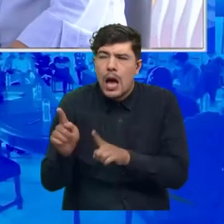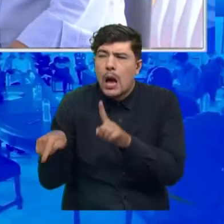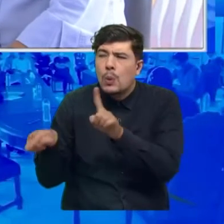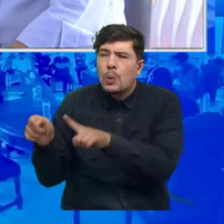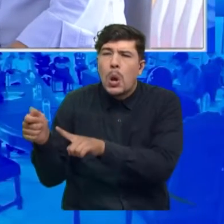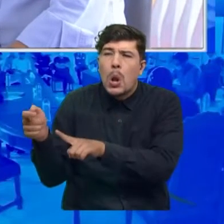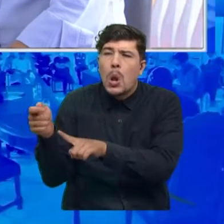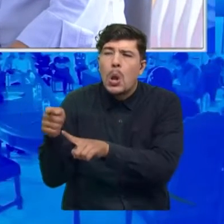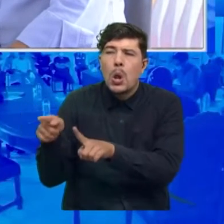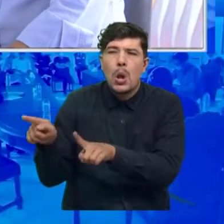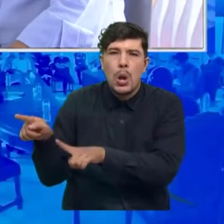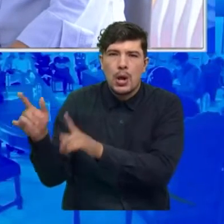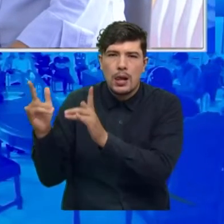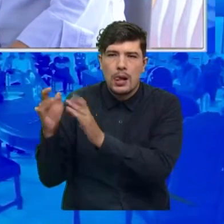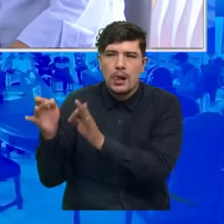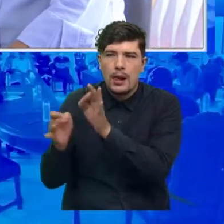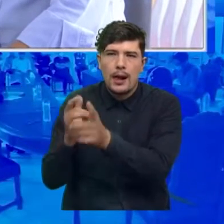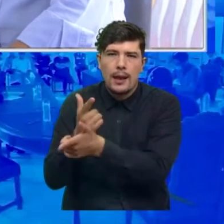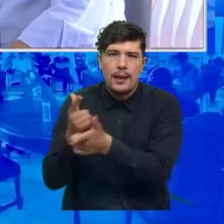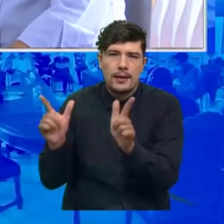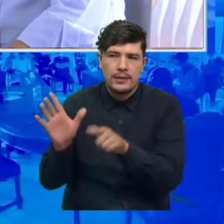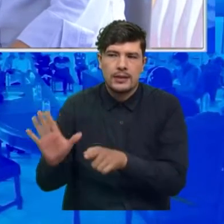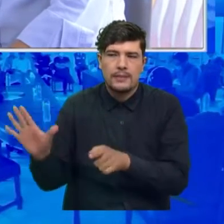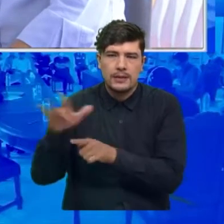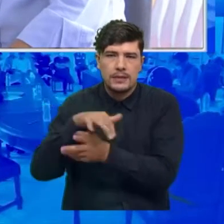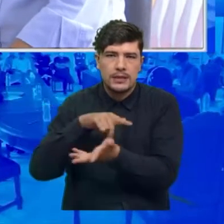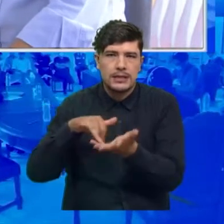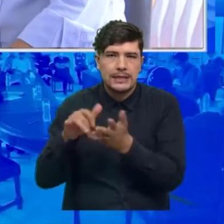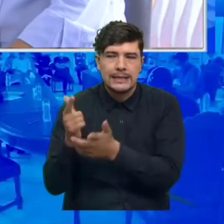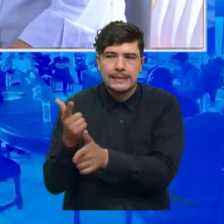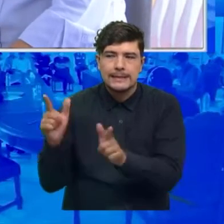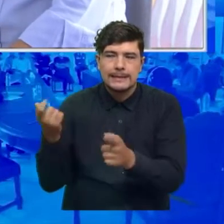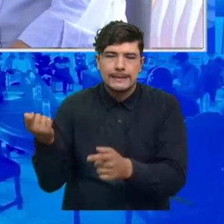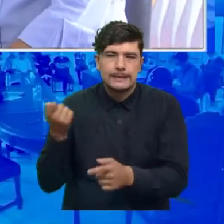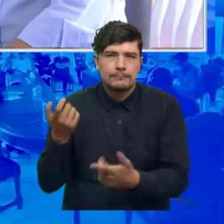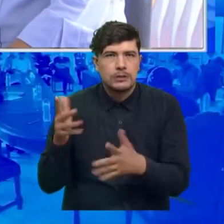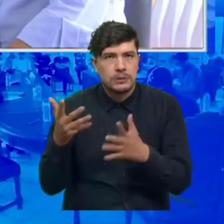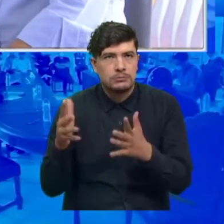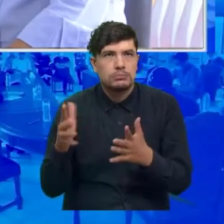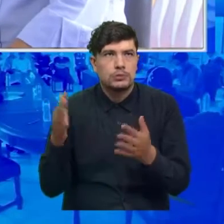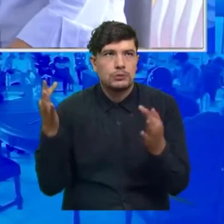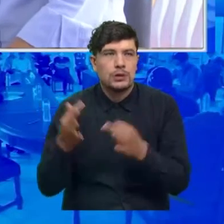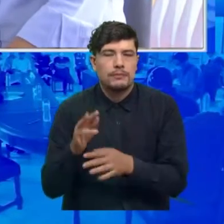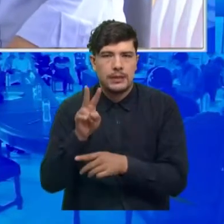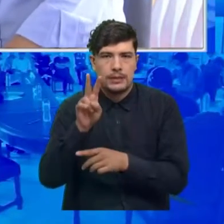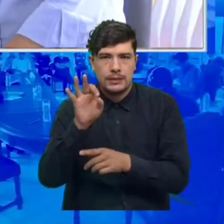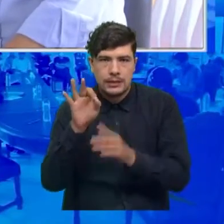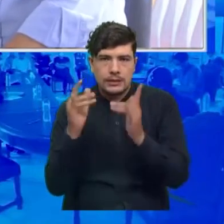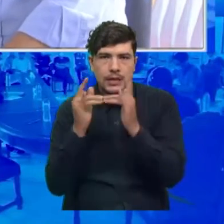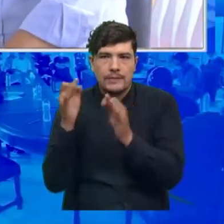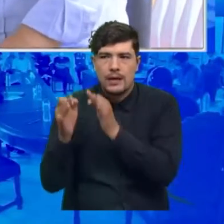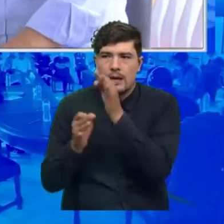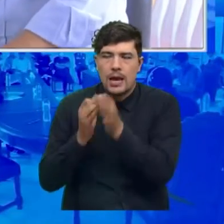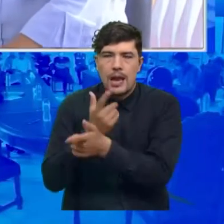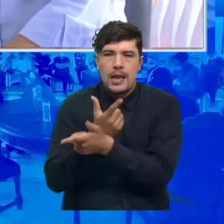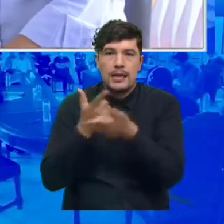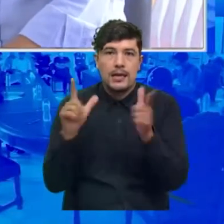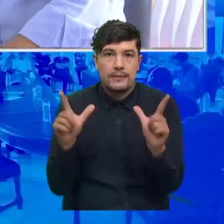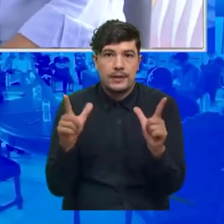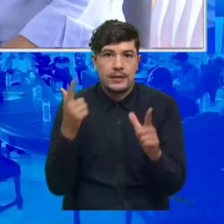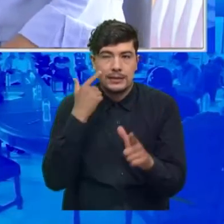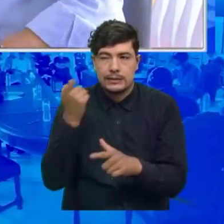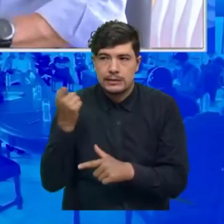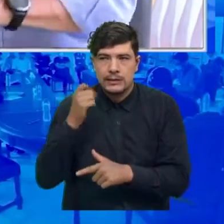camas que nos llegan que tenemos aquí en el departamento de santander alrededor de de 23 camas para los pacientes